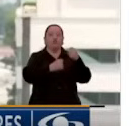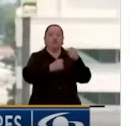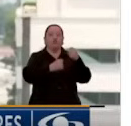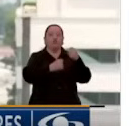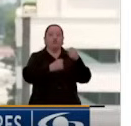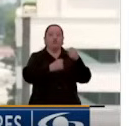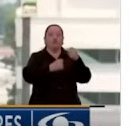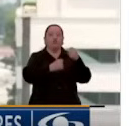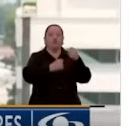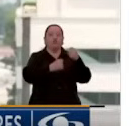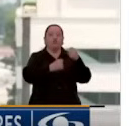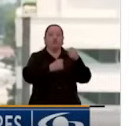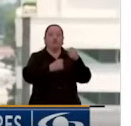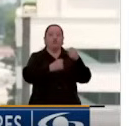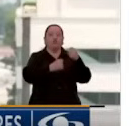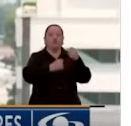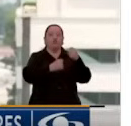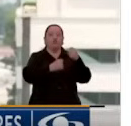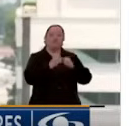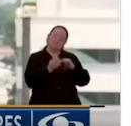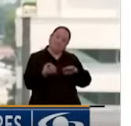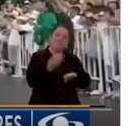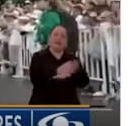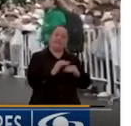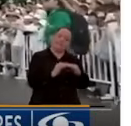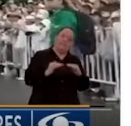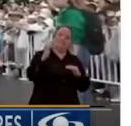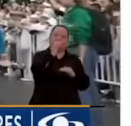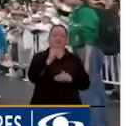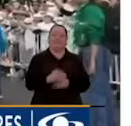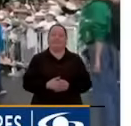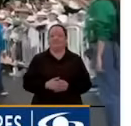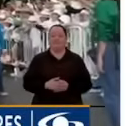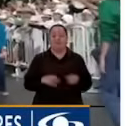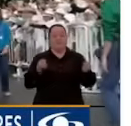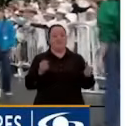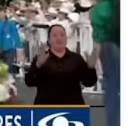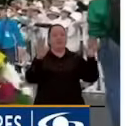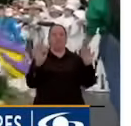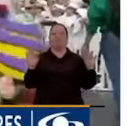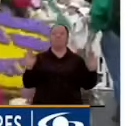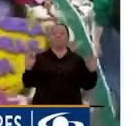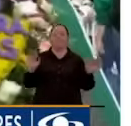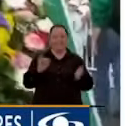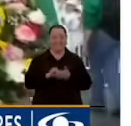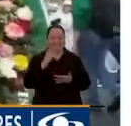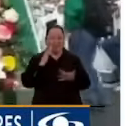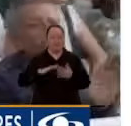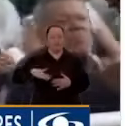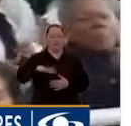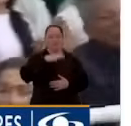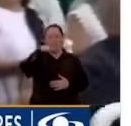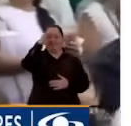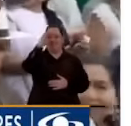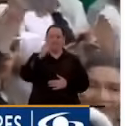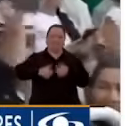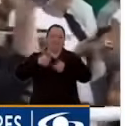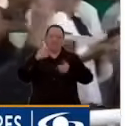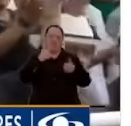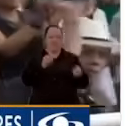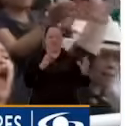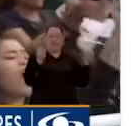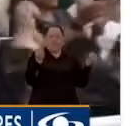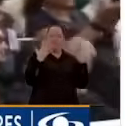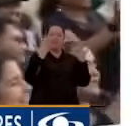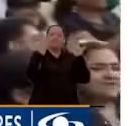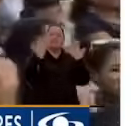a hacer la alcaldía de Medellín son unos completos cínicos una feria perfecta así cataloga el distrito de Medellín las fiestas de las Flores celebradas